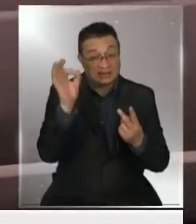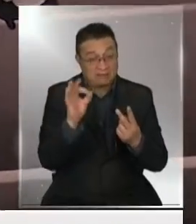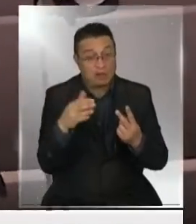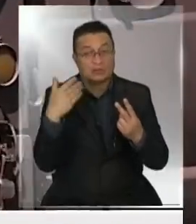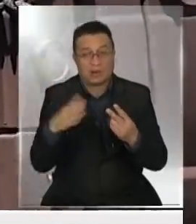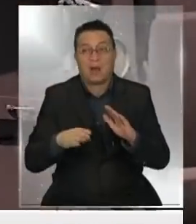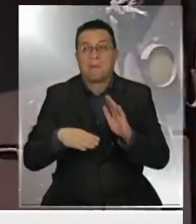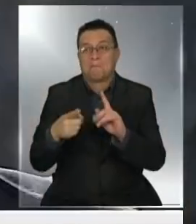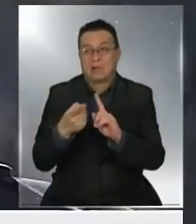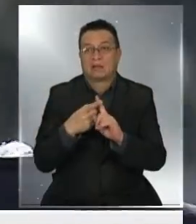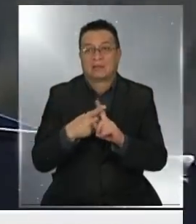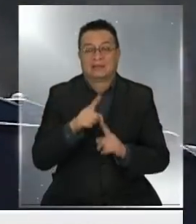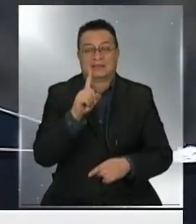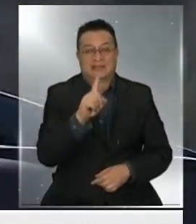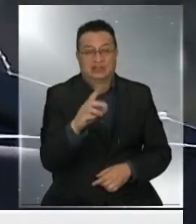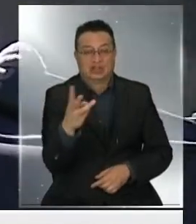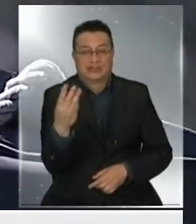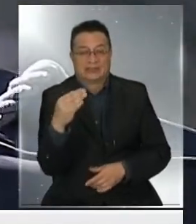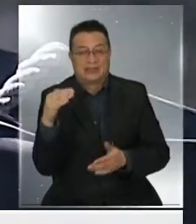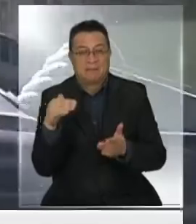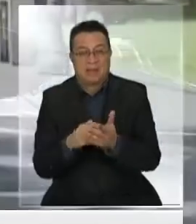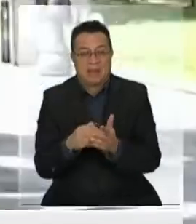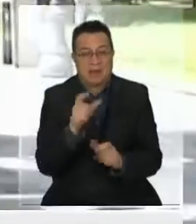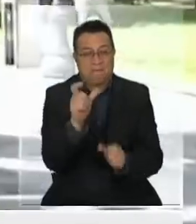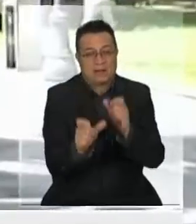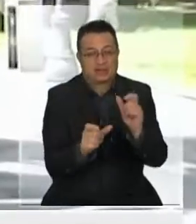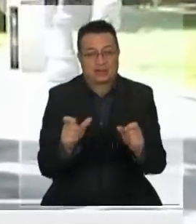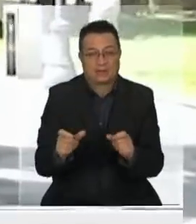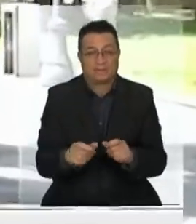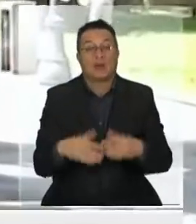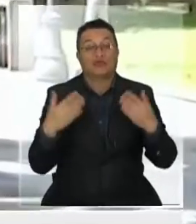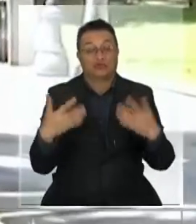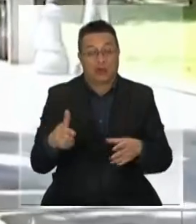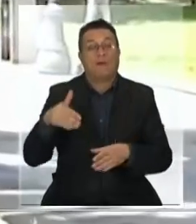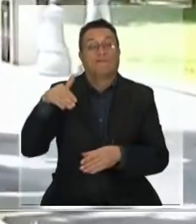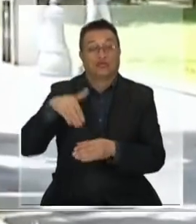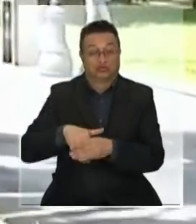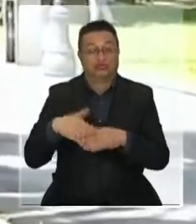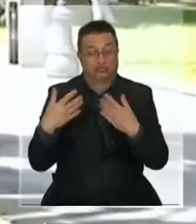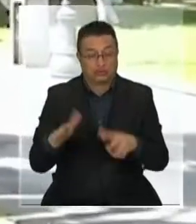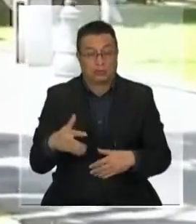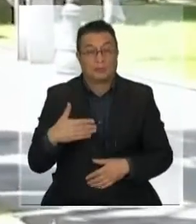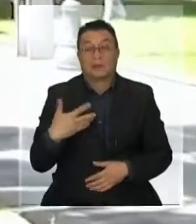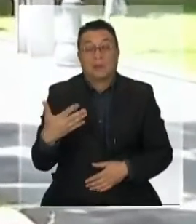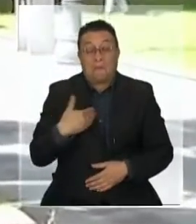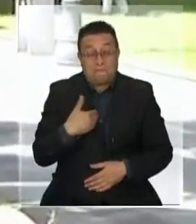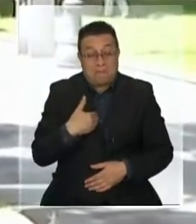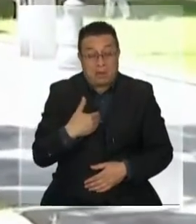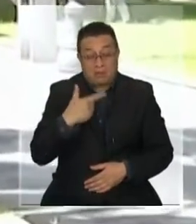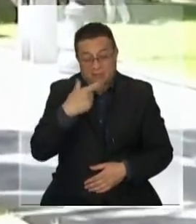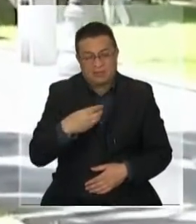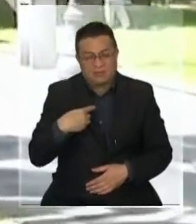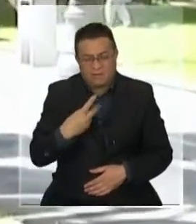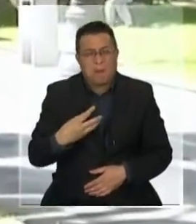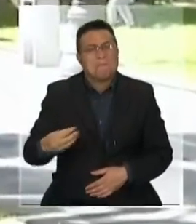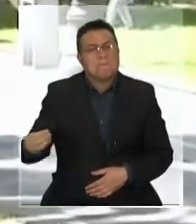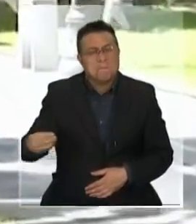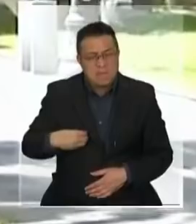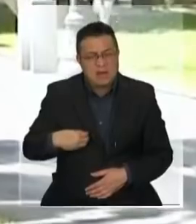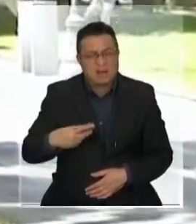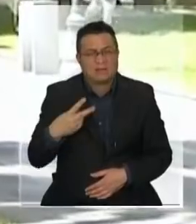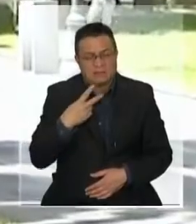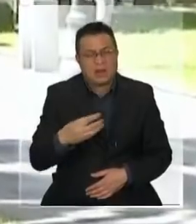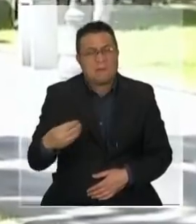más de 113.000 personas. Ya voté. Lo que pasa es que a mí me da tristeza, realmente